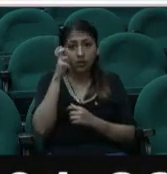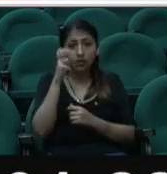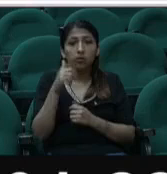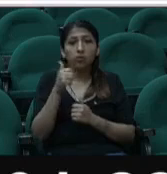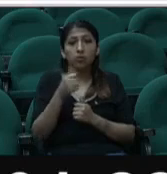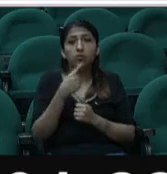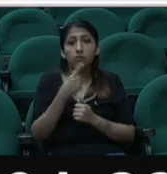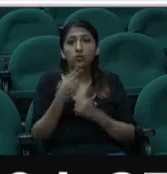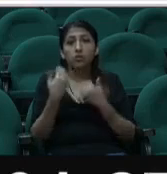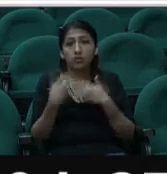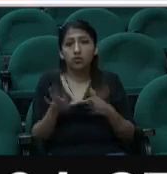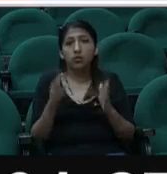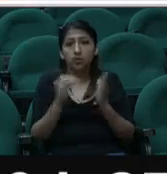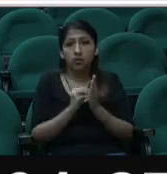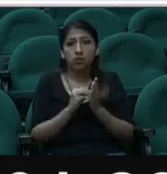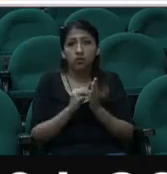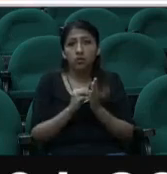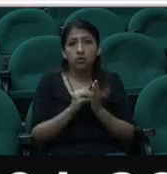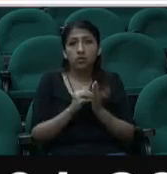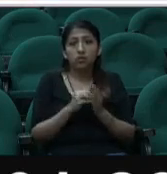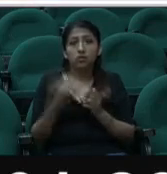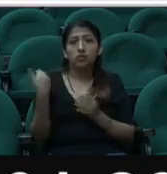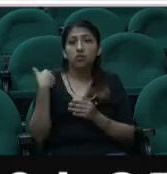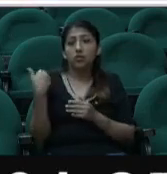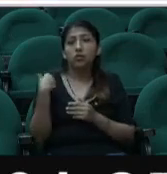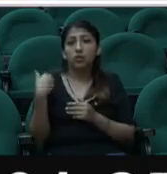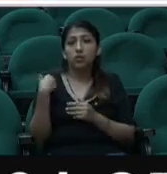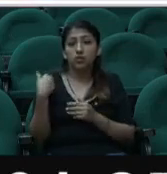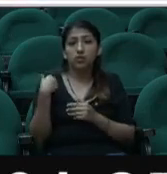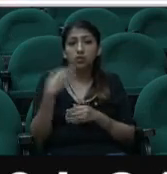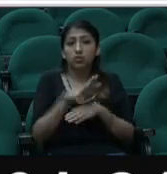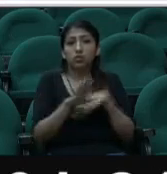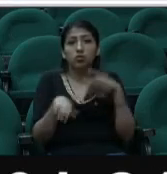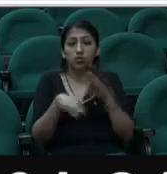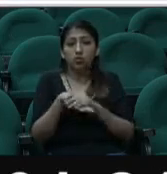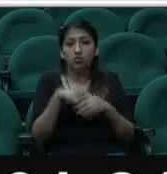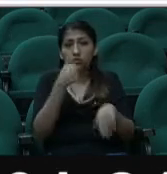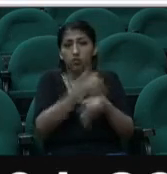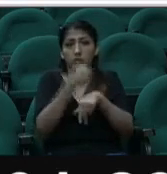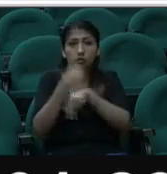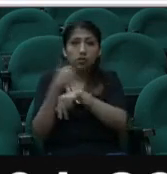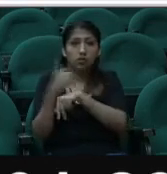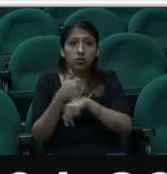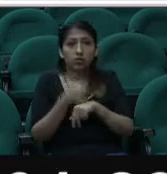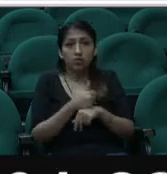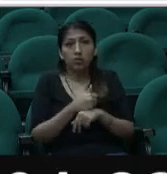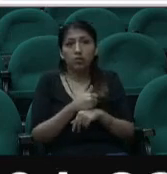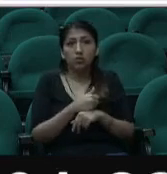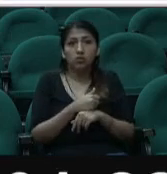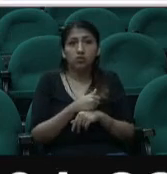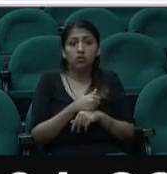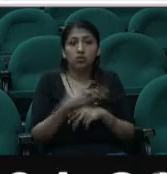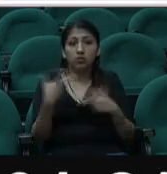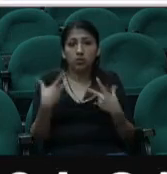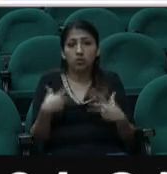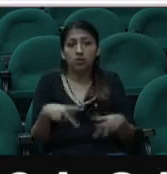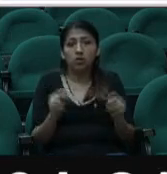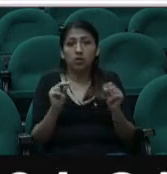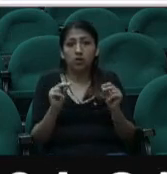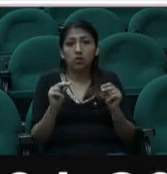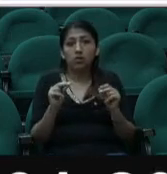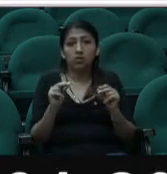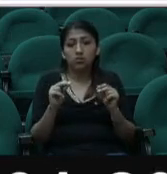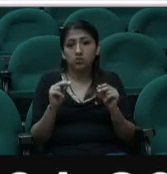buena parte es hoy existe andrew tenemos pues todos los candidatos que reportar ese gasto electoral